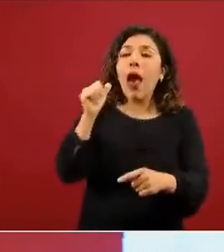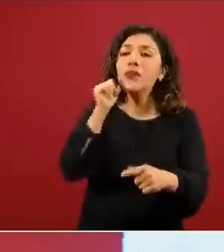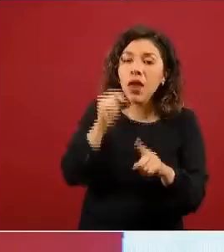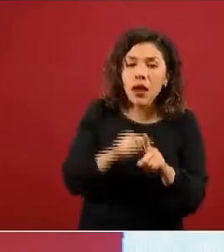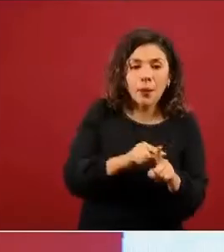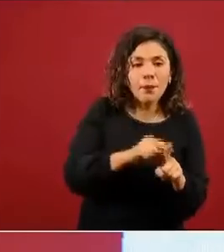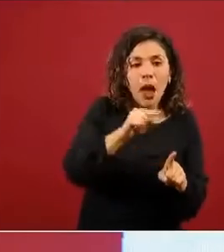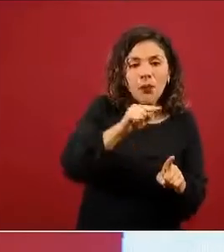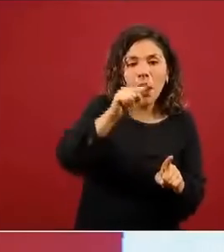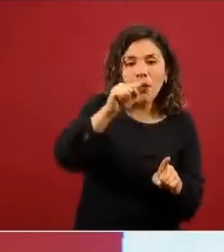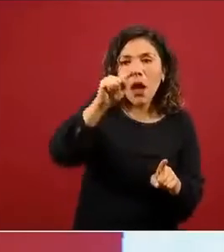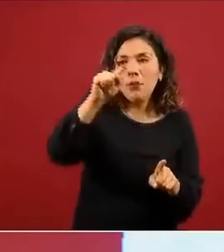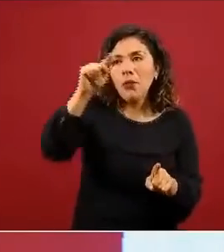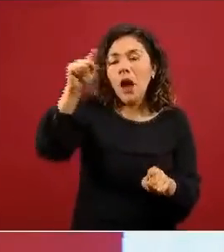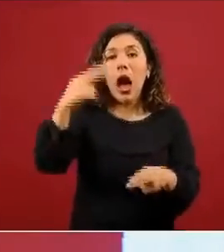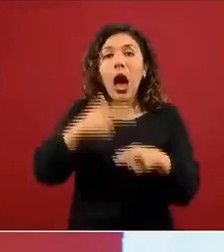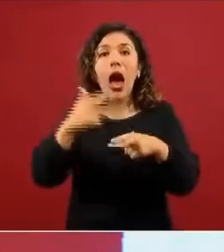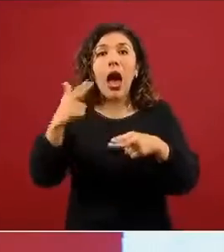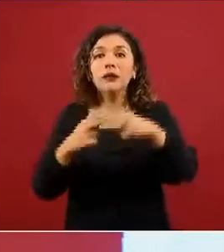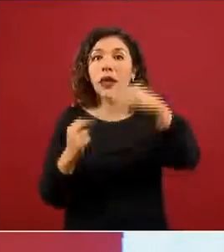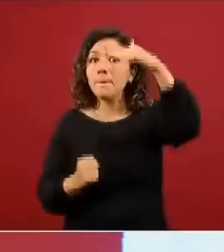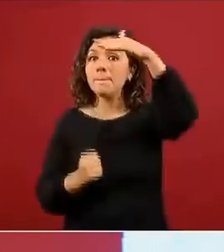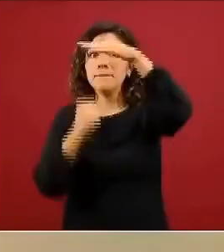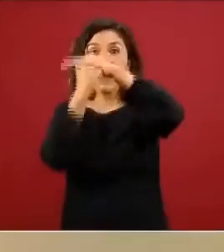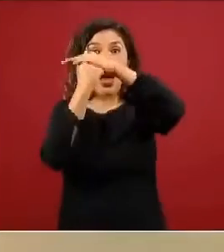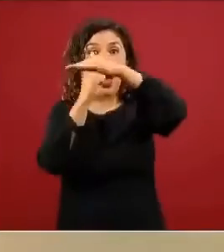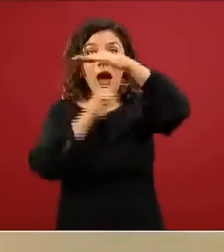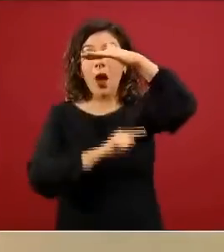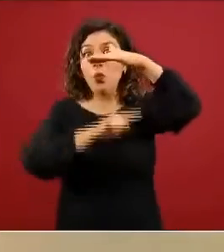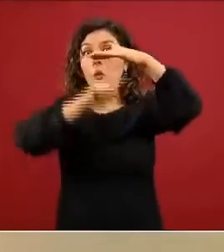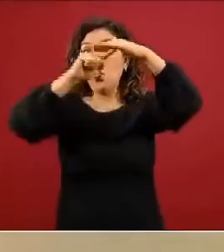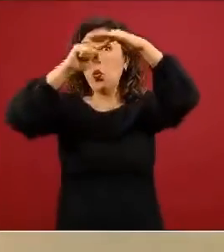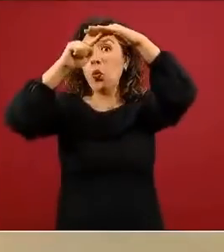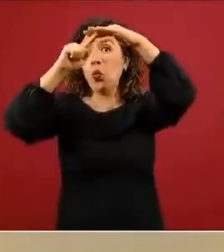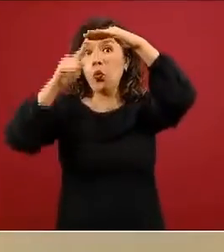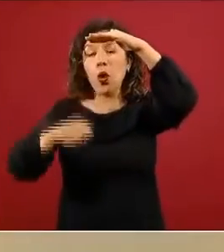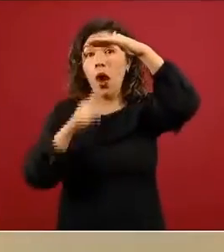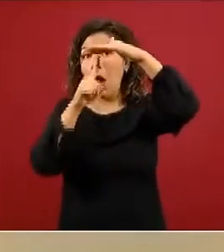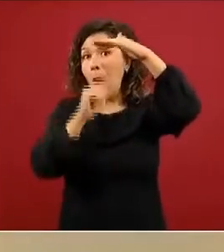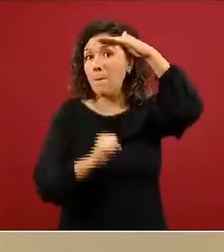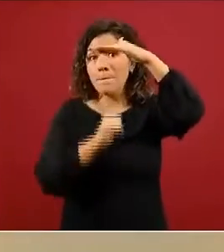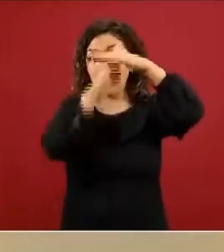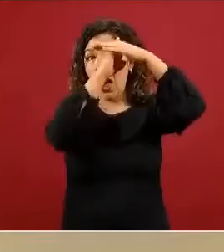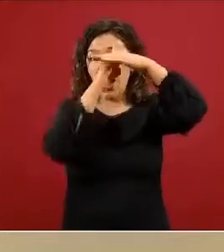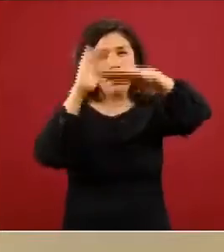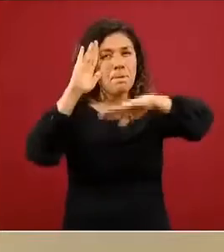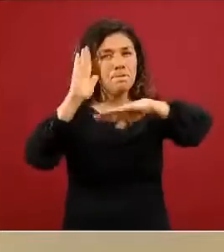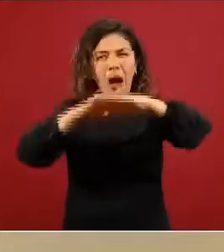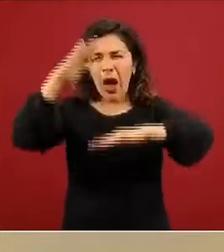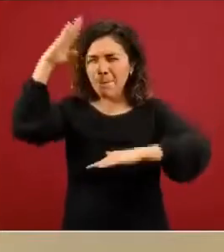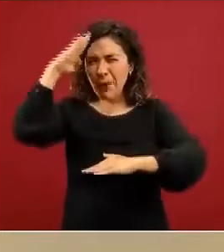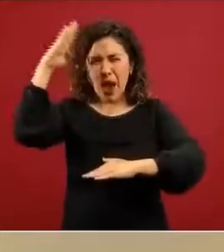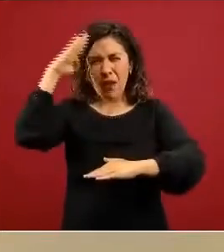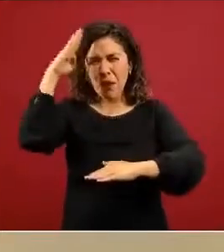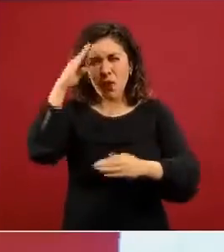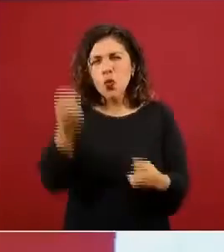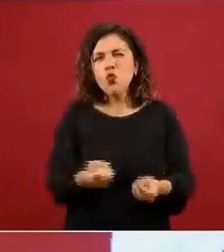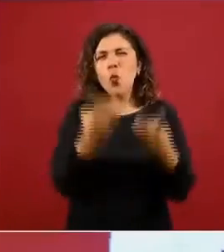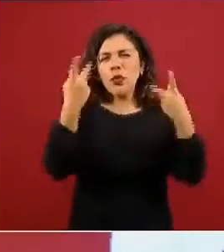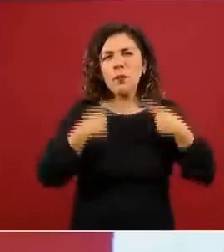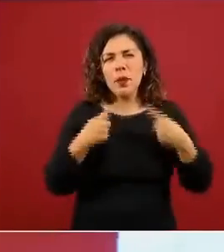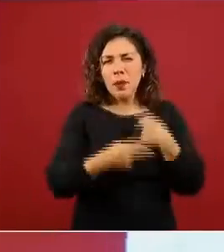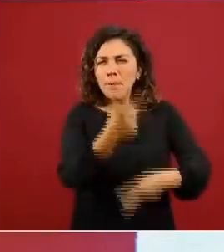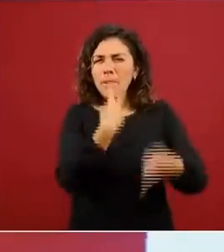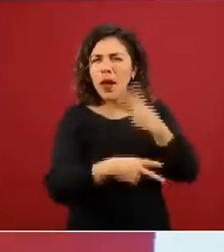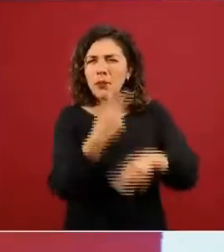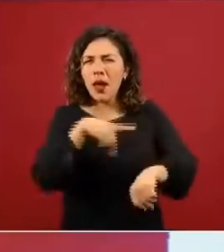día anterior hasta que se llega al famoso pico de la epidemia, es decir, un punto donde hay un máximo de casos